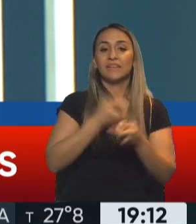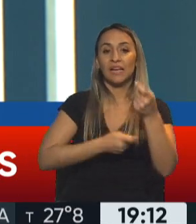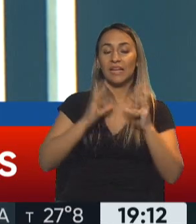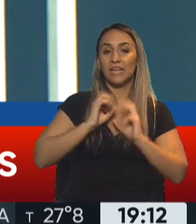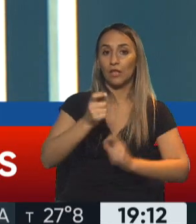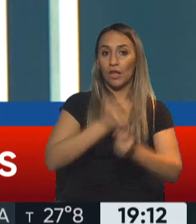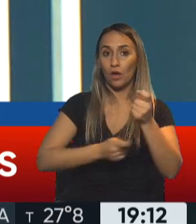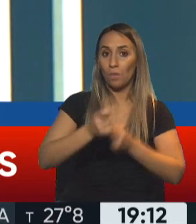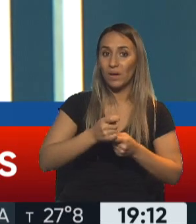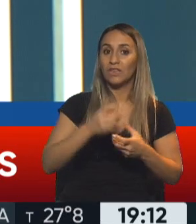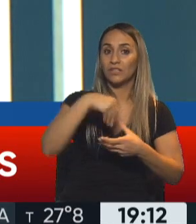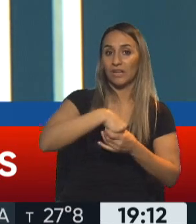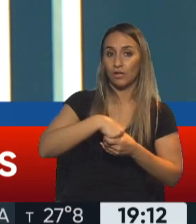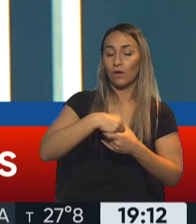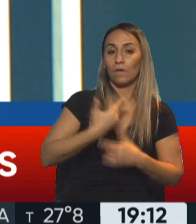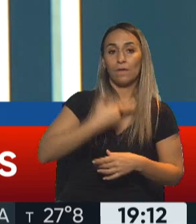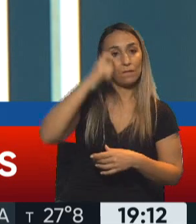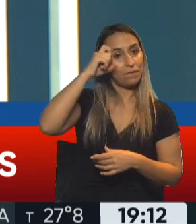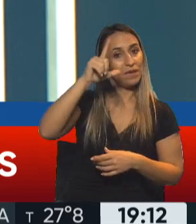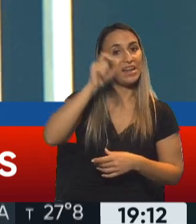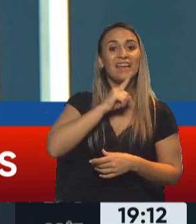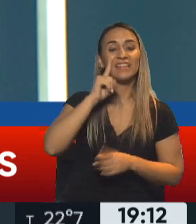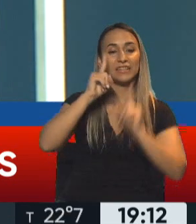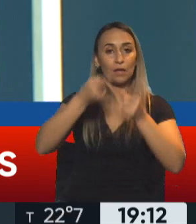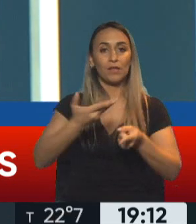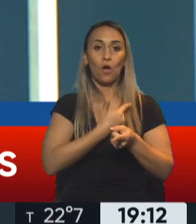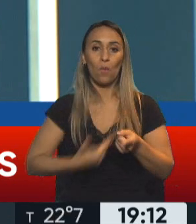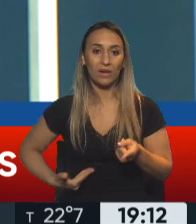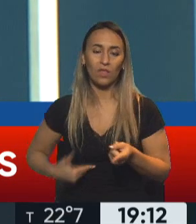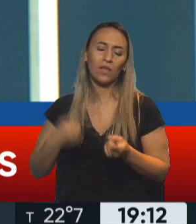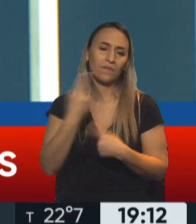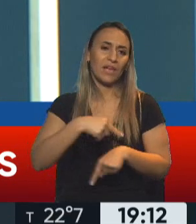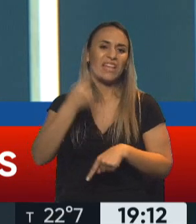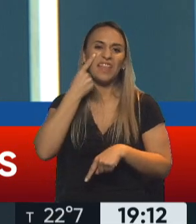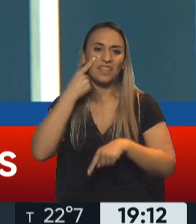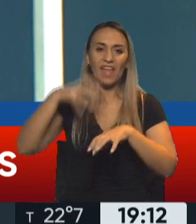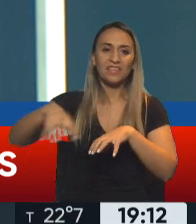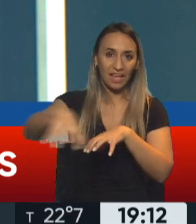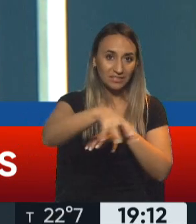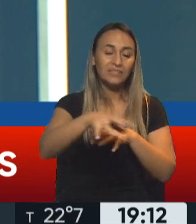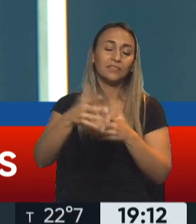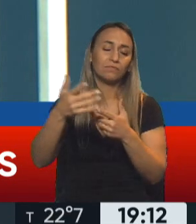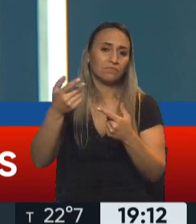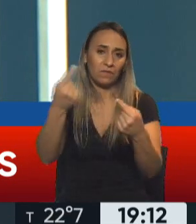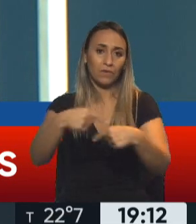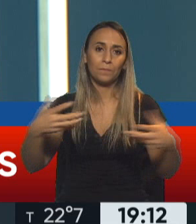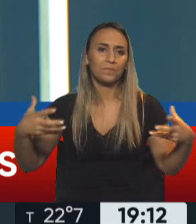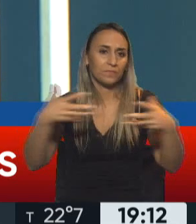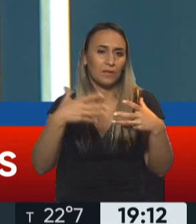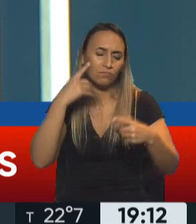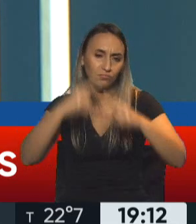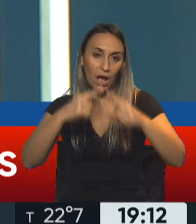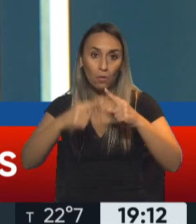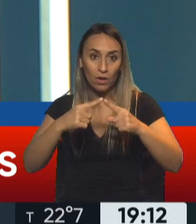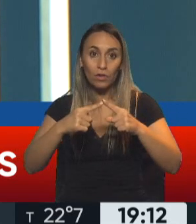Feletti, con el gobierno de la provincia de Buenos Aires y con un grupo de intendentes, sobre todo el conurbano bonaerense, primera y tercera sección electoral. ¿Para qué? Para lograr con